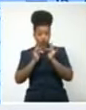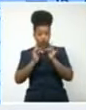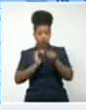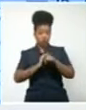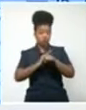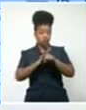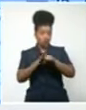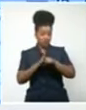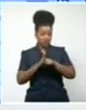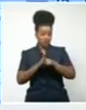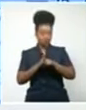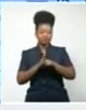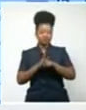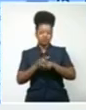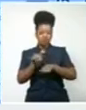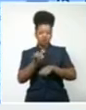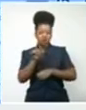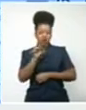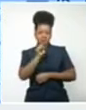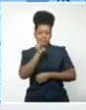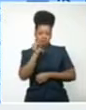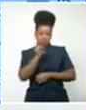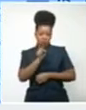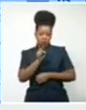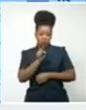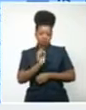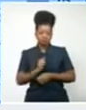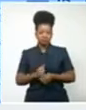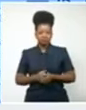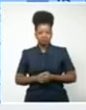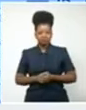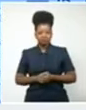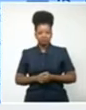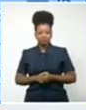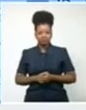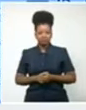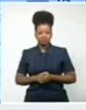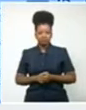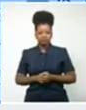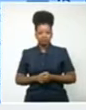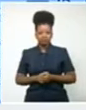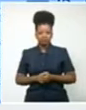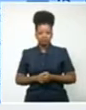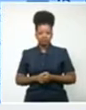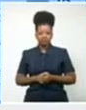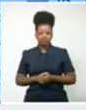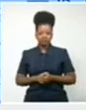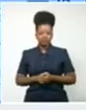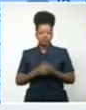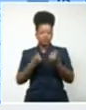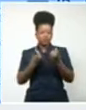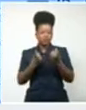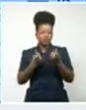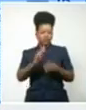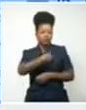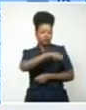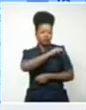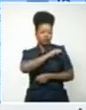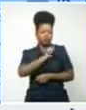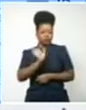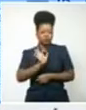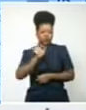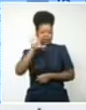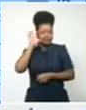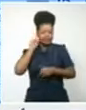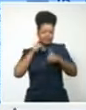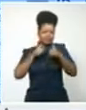covid@infomed.sld.cu nos llega el siguiente comentario y las siguientes interrogantes. Hay falta de comprensión en la población sobre el papel que juegan